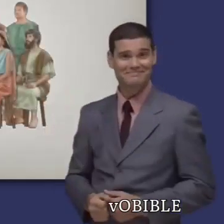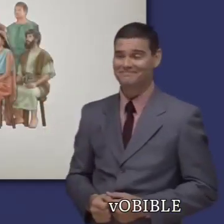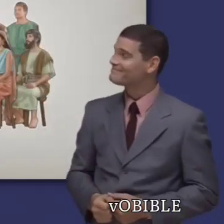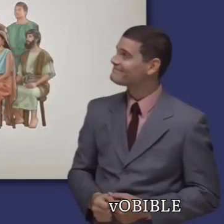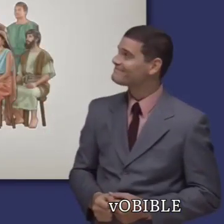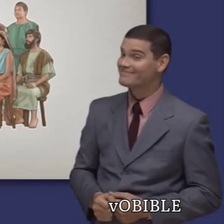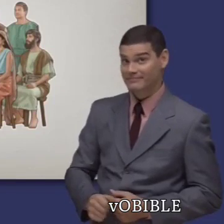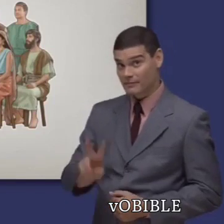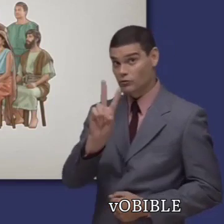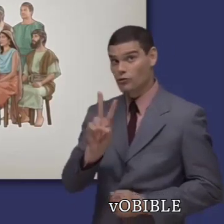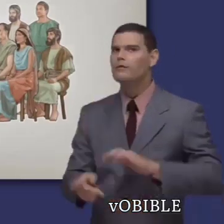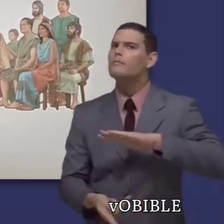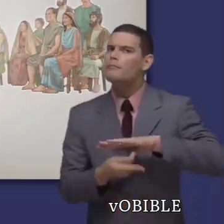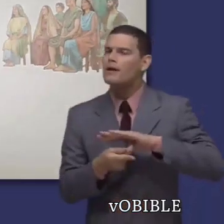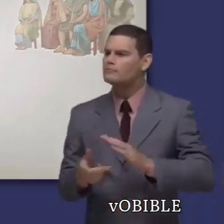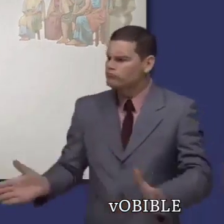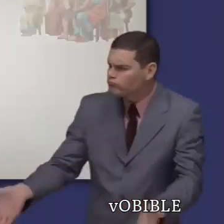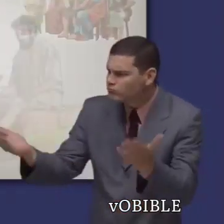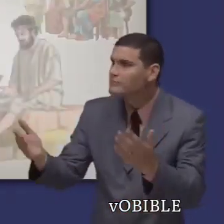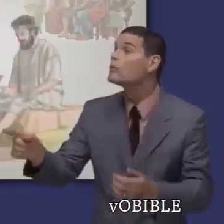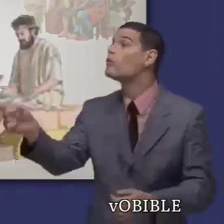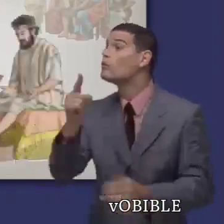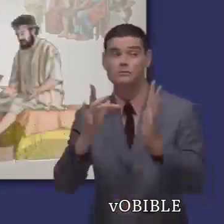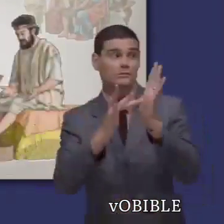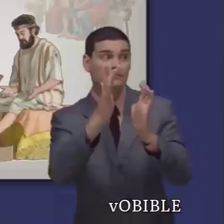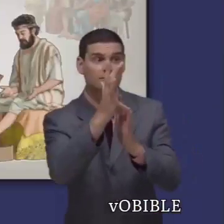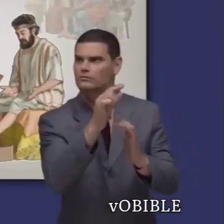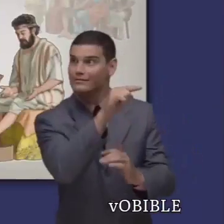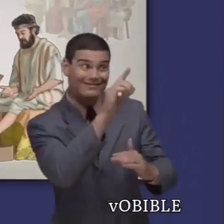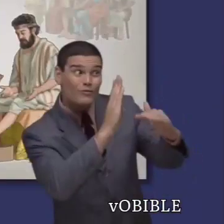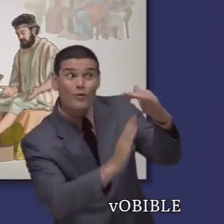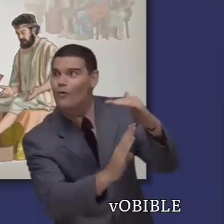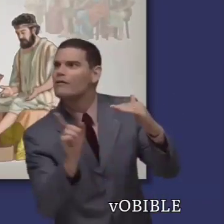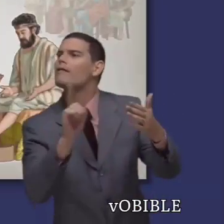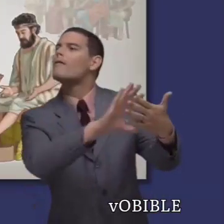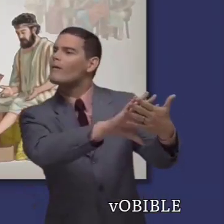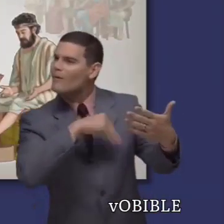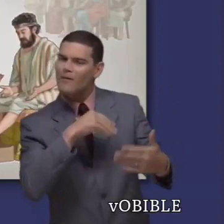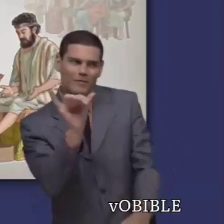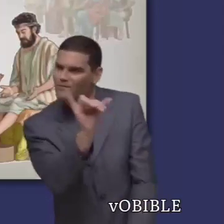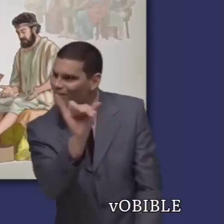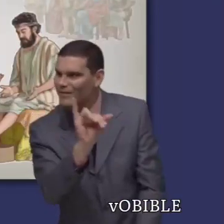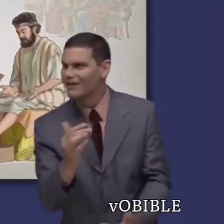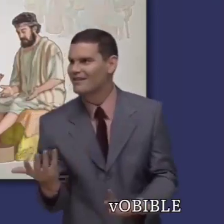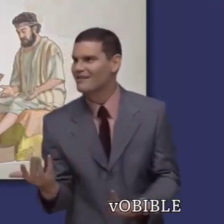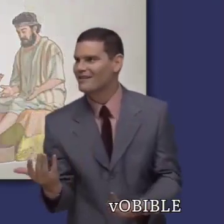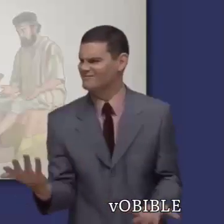En el capítulo 2, Pablo anima a los filipenses a mantener la misma actitud mental que tuvo Cristo.